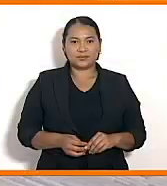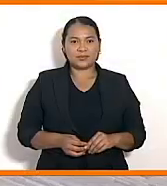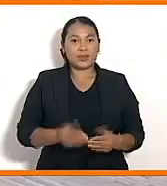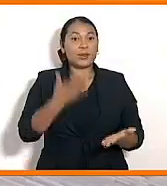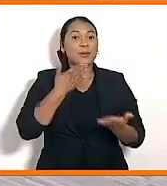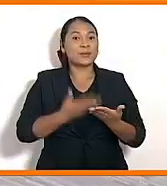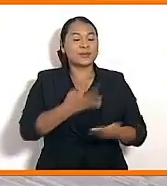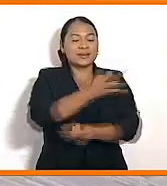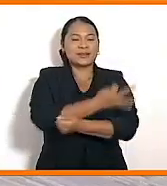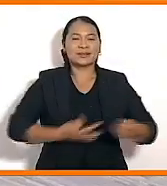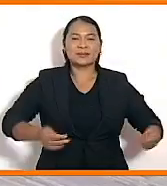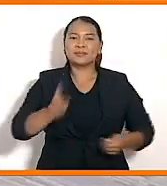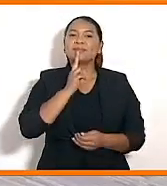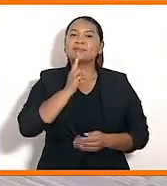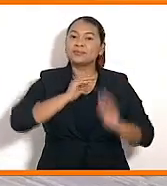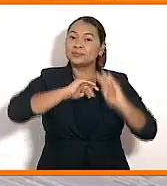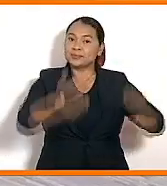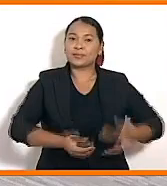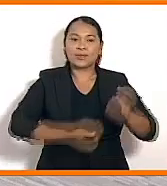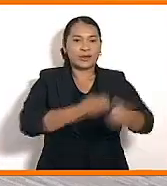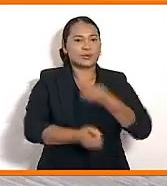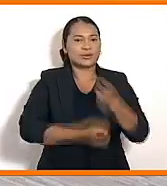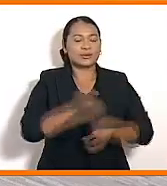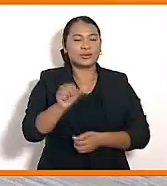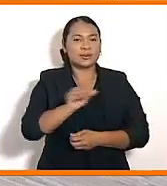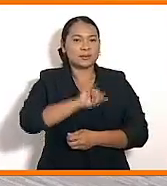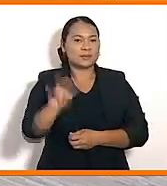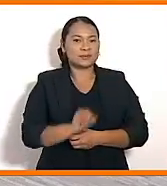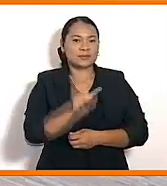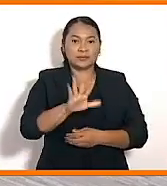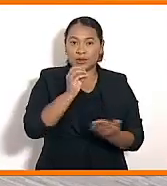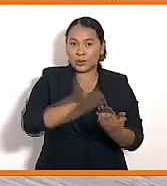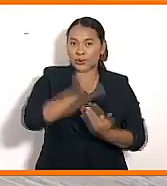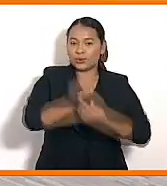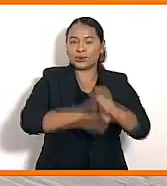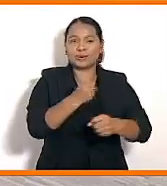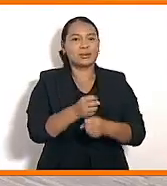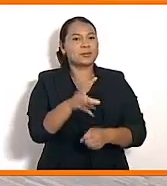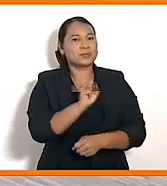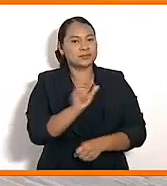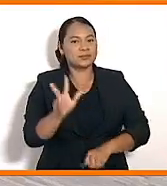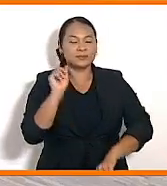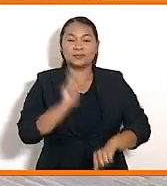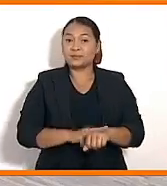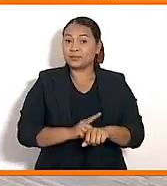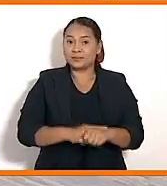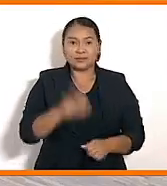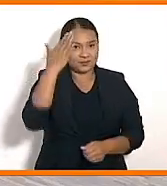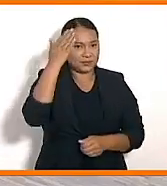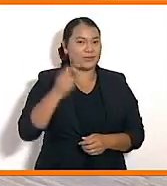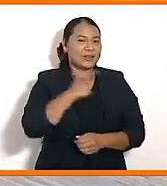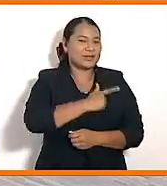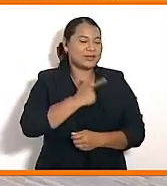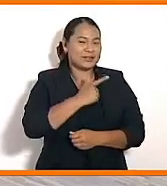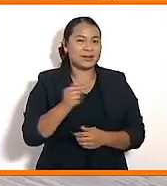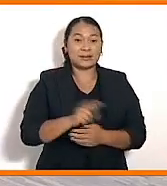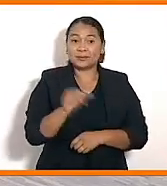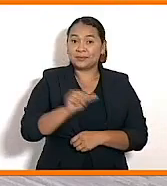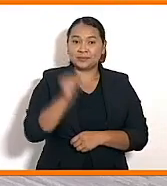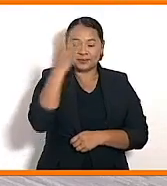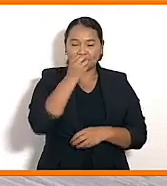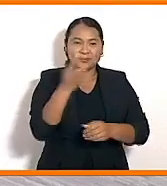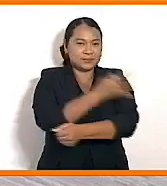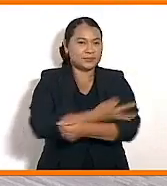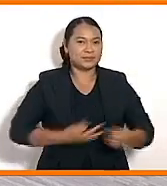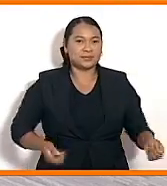Buenas tardes, Honduras. Bienvenidos a un sorteo más hoy jueves 5 de octubre del año 2023. Qué placer saludarte una vez más y en esta hermosa tarde contamos